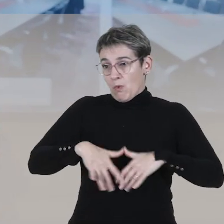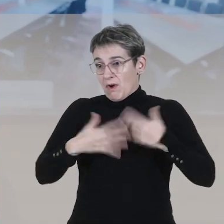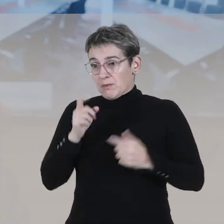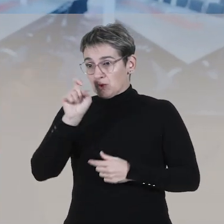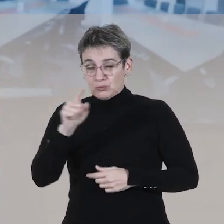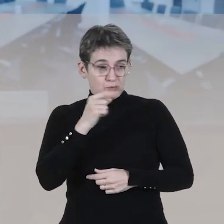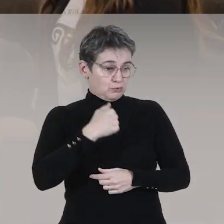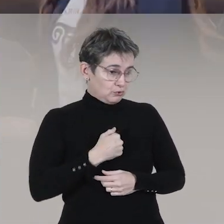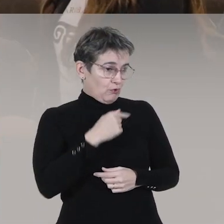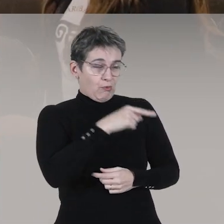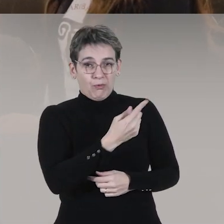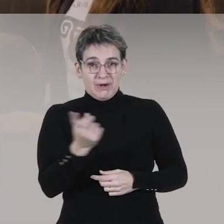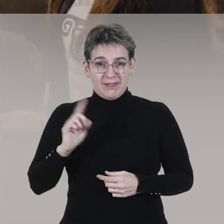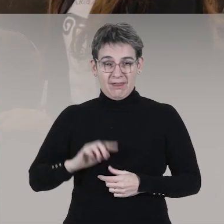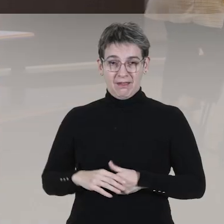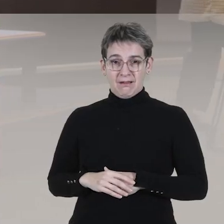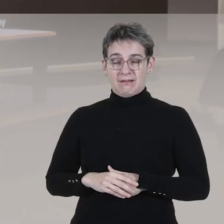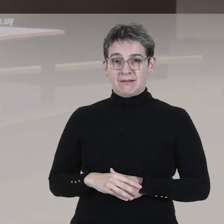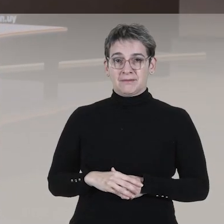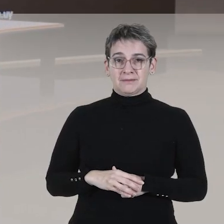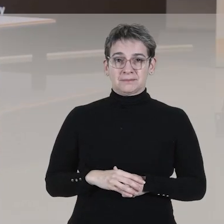soy yo, como lo cualquiera.